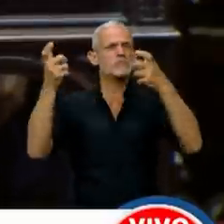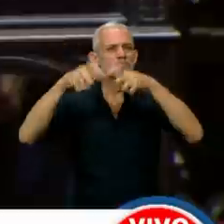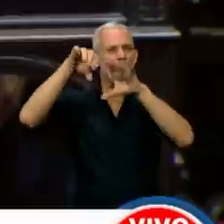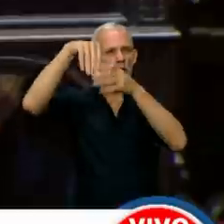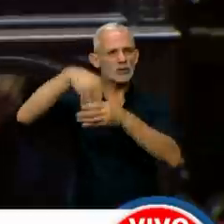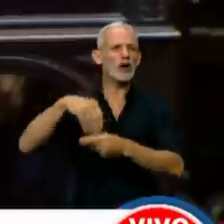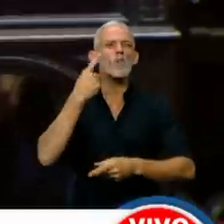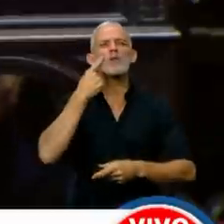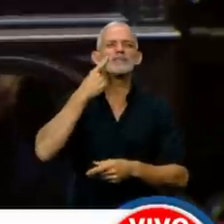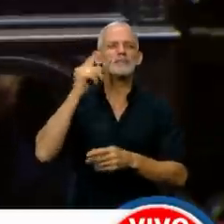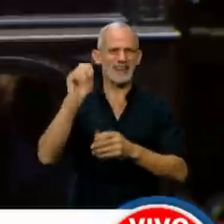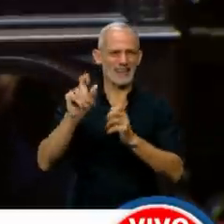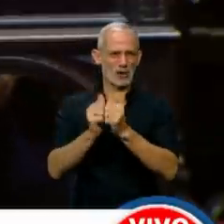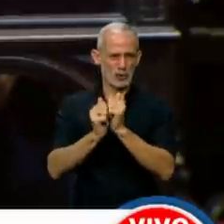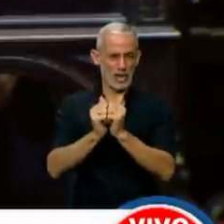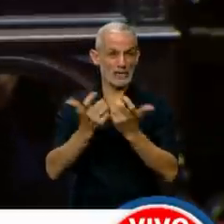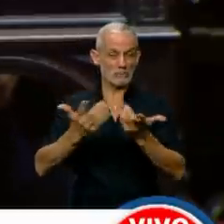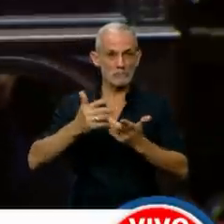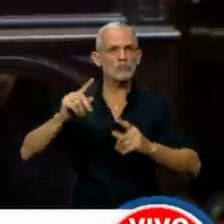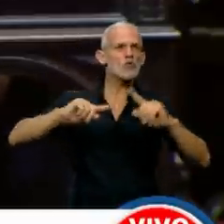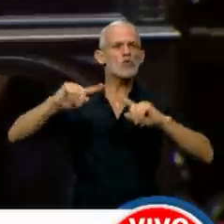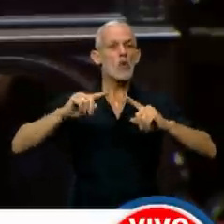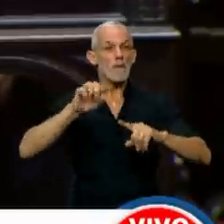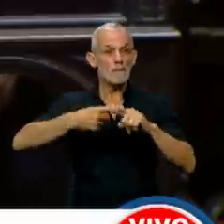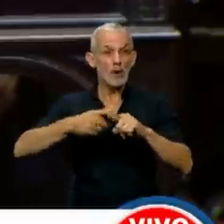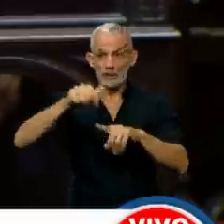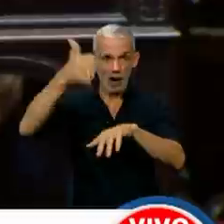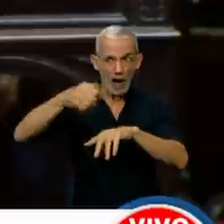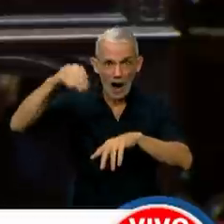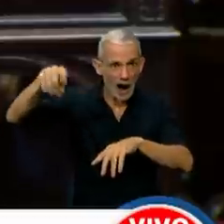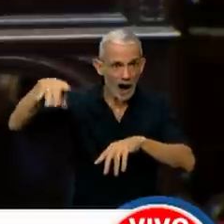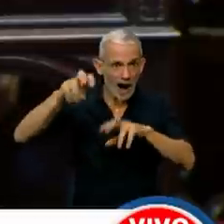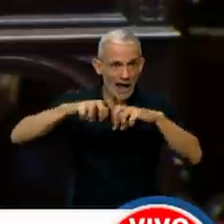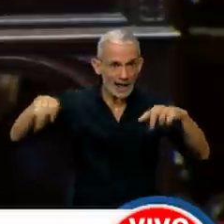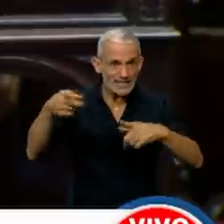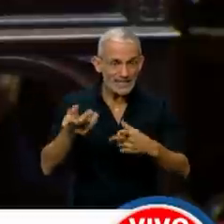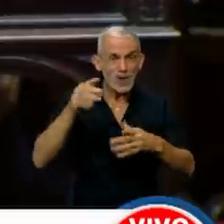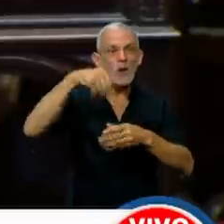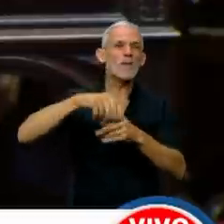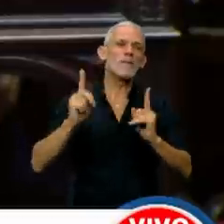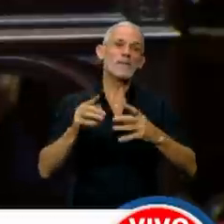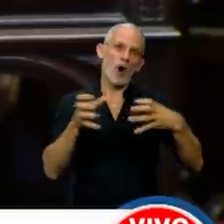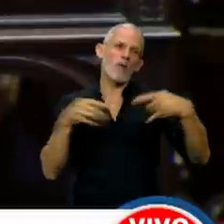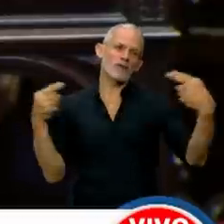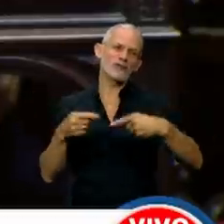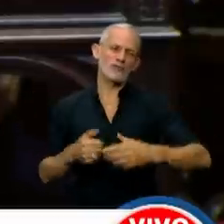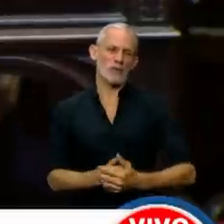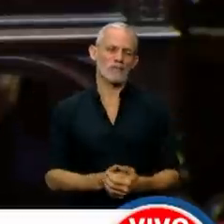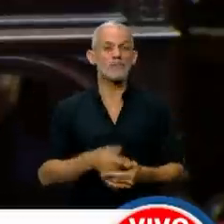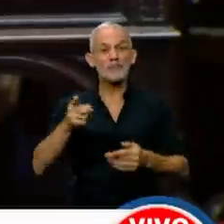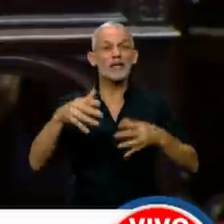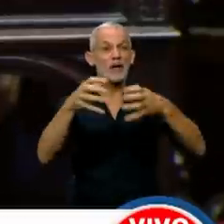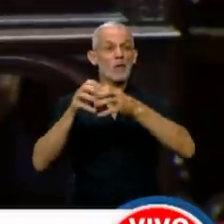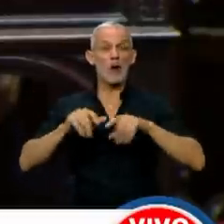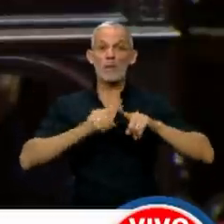municipal de rosario dirigentes políticos que hoy están aquí sentados que integran la bancada de opositoras y los